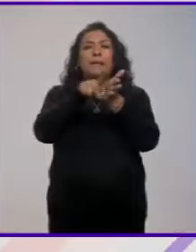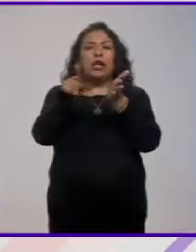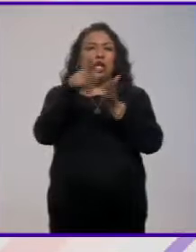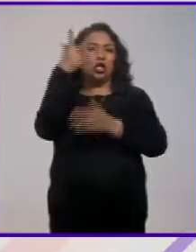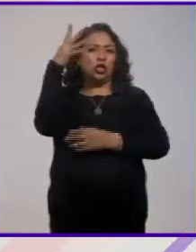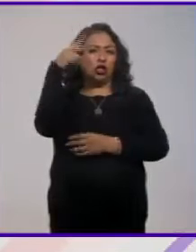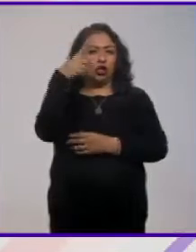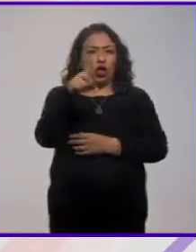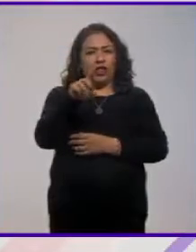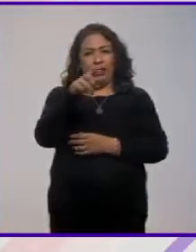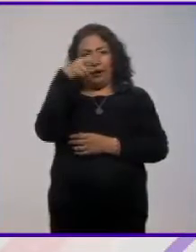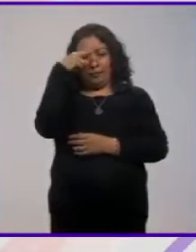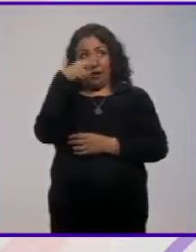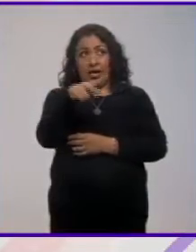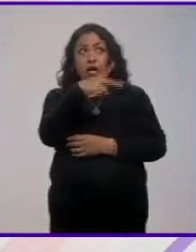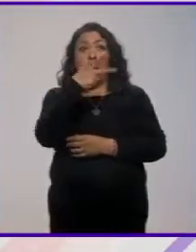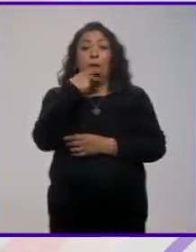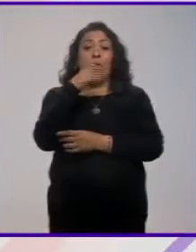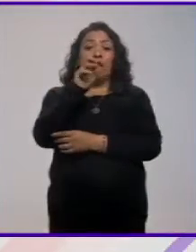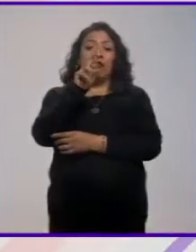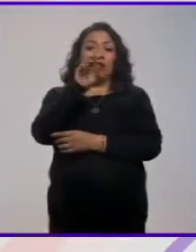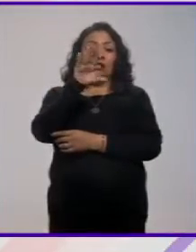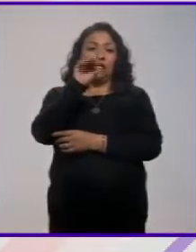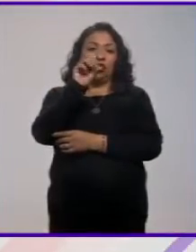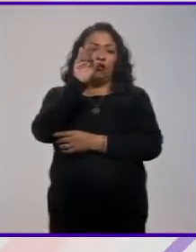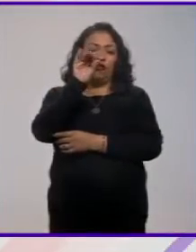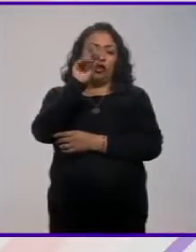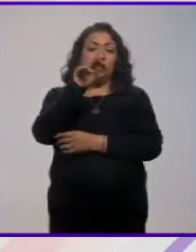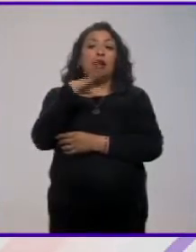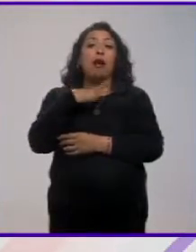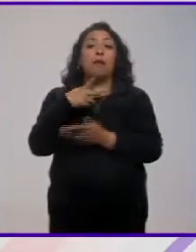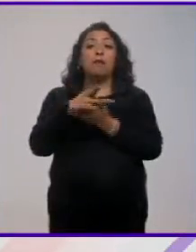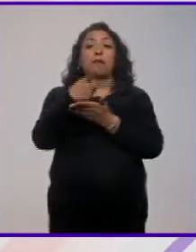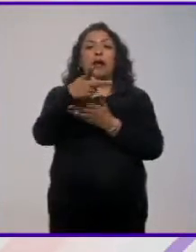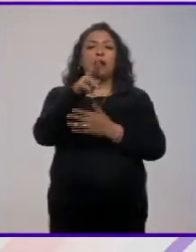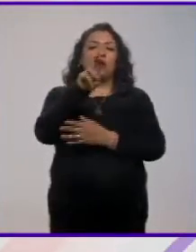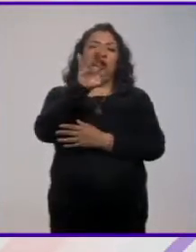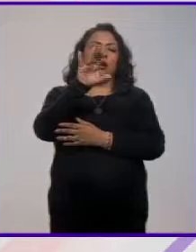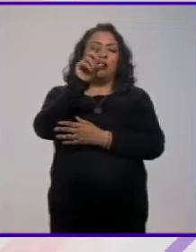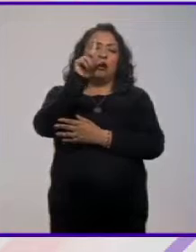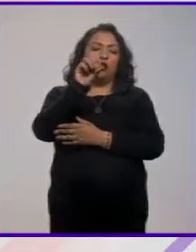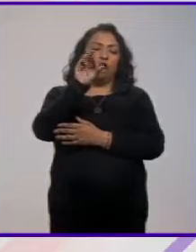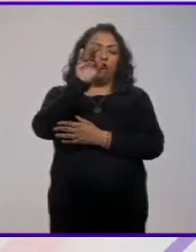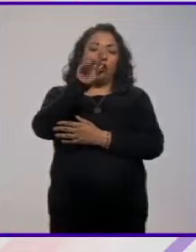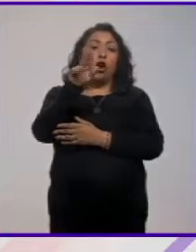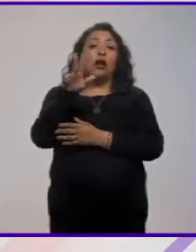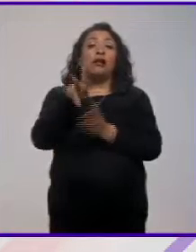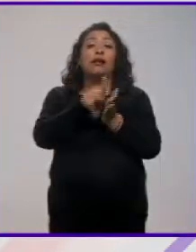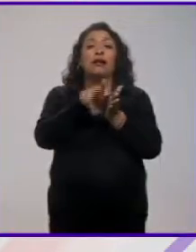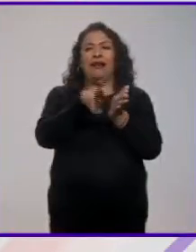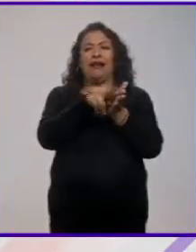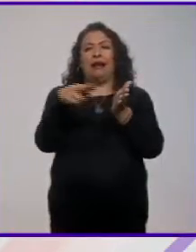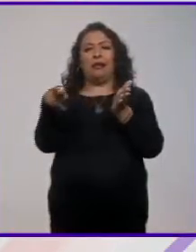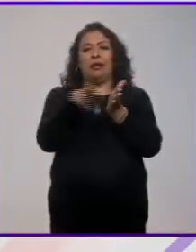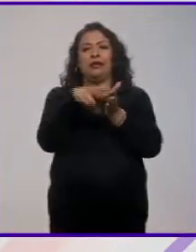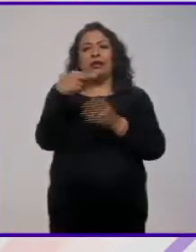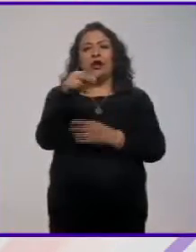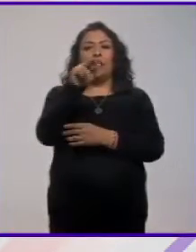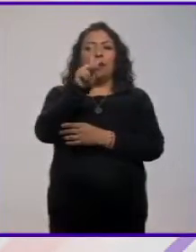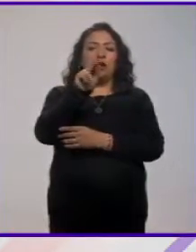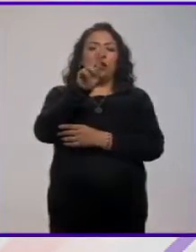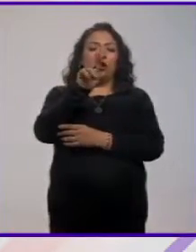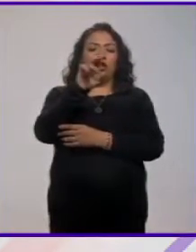México, Francisco Fonseca recibió hoy la presea Ricardo Flores Magón, que entrega la revista Proyección